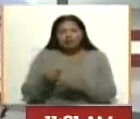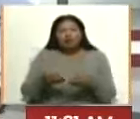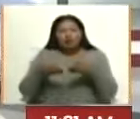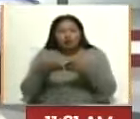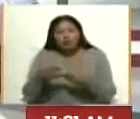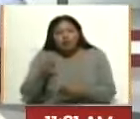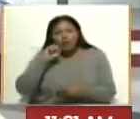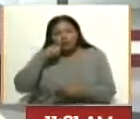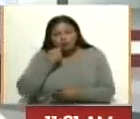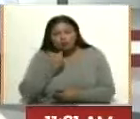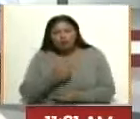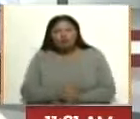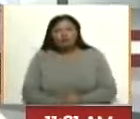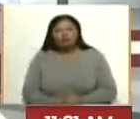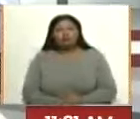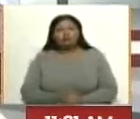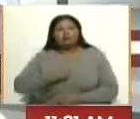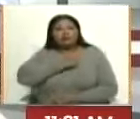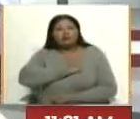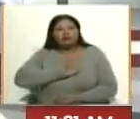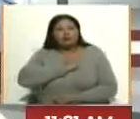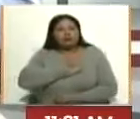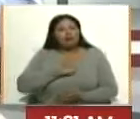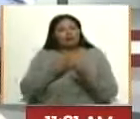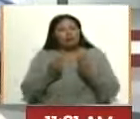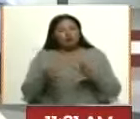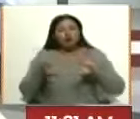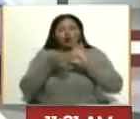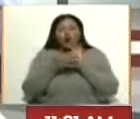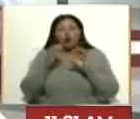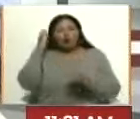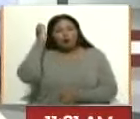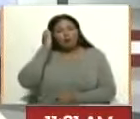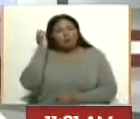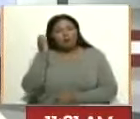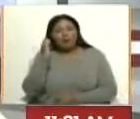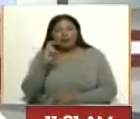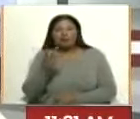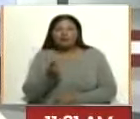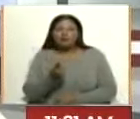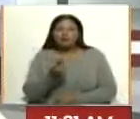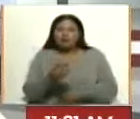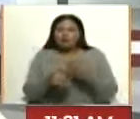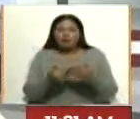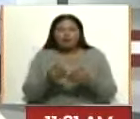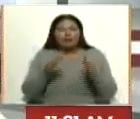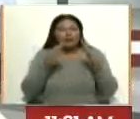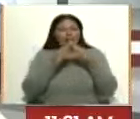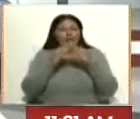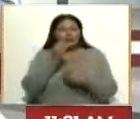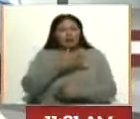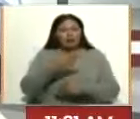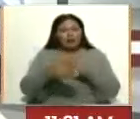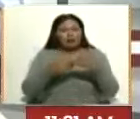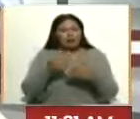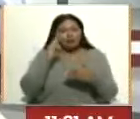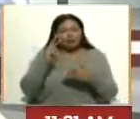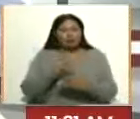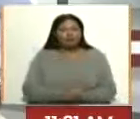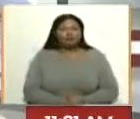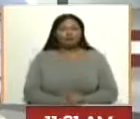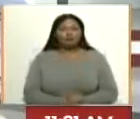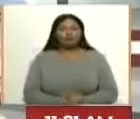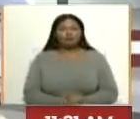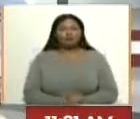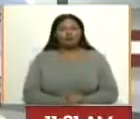perpetradas por la OTAN. Lamentablemente, la Unión Europea secunda las políticas de la Casa Blanca. Josep Borrell anunció el año